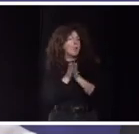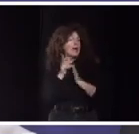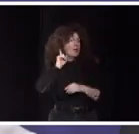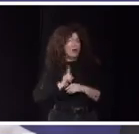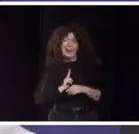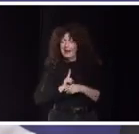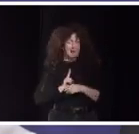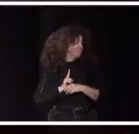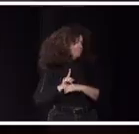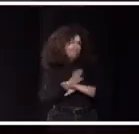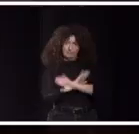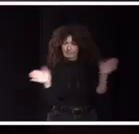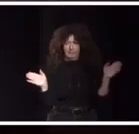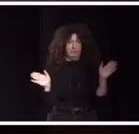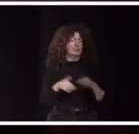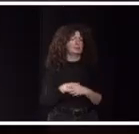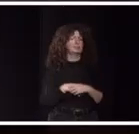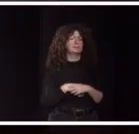Montero.